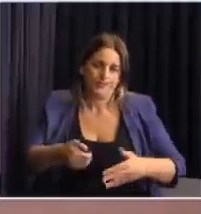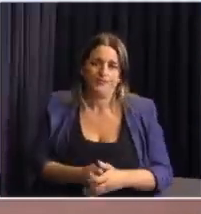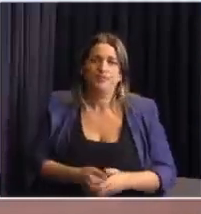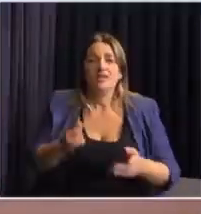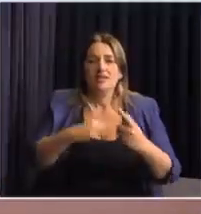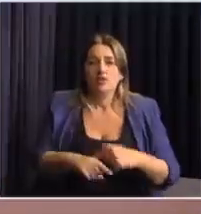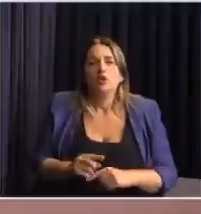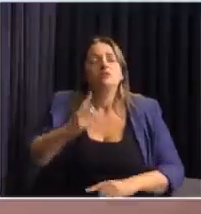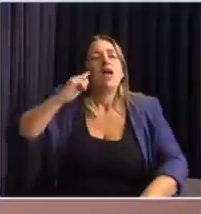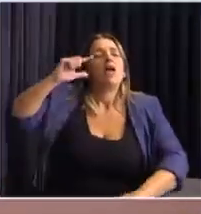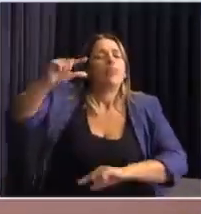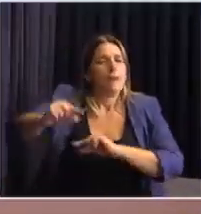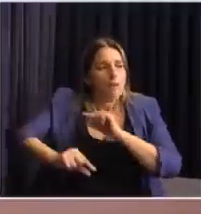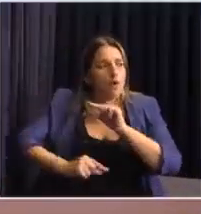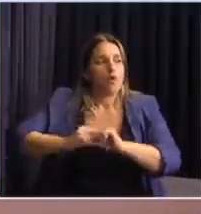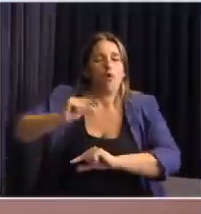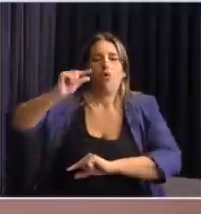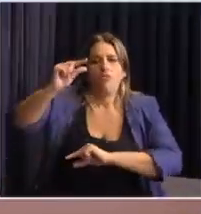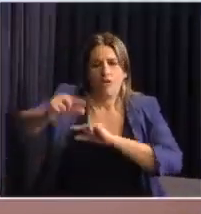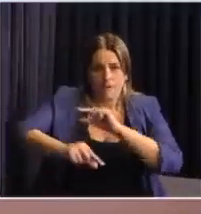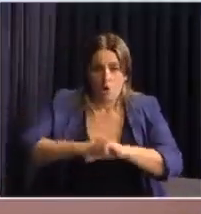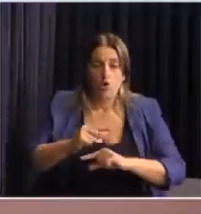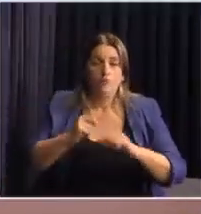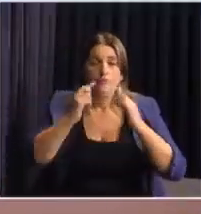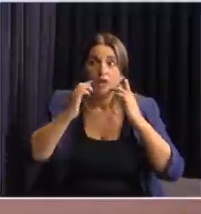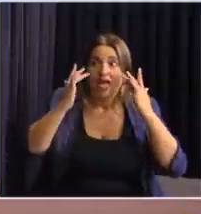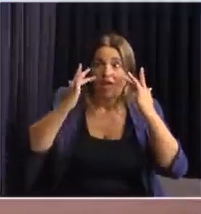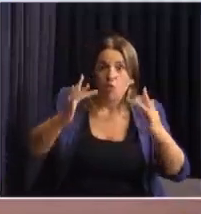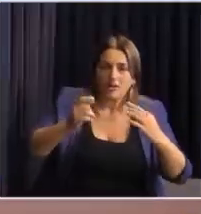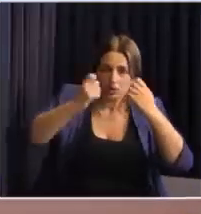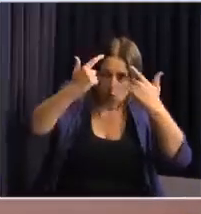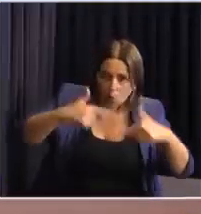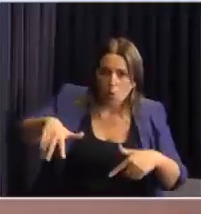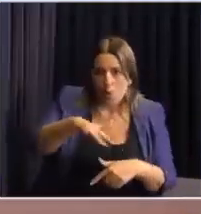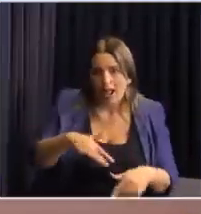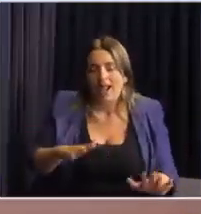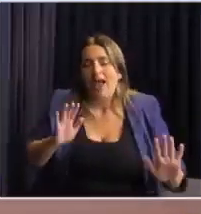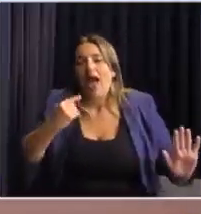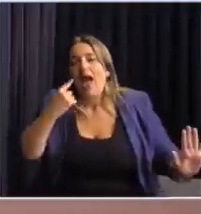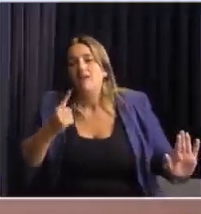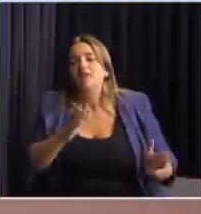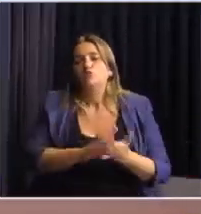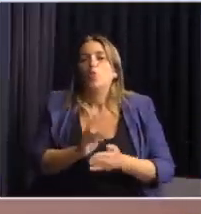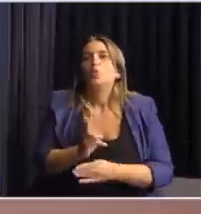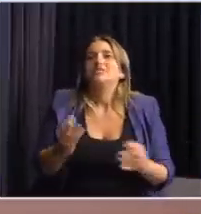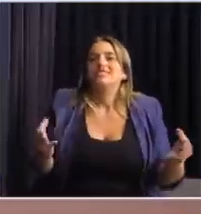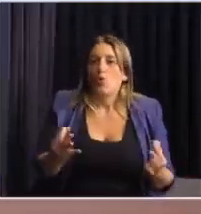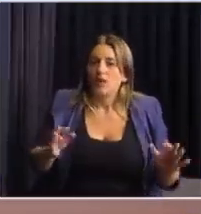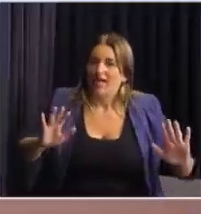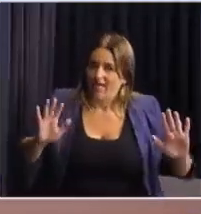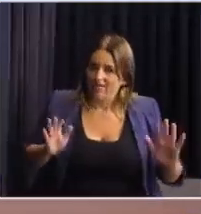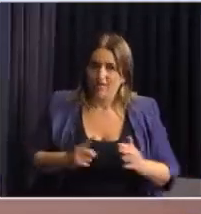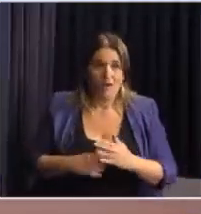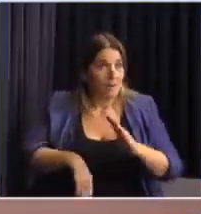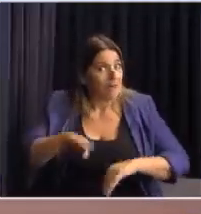estamos abriendo progresivamente la educación rural, siguiendo ciertos criterios de seguridad, porque son los que